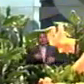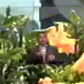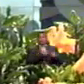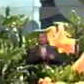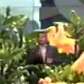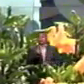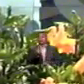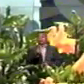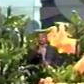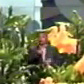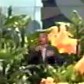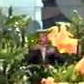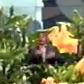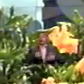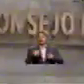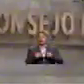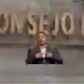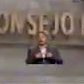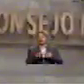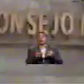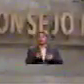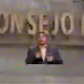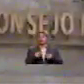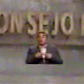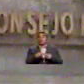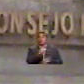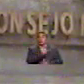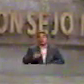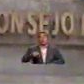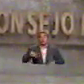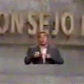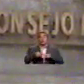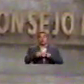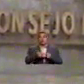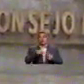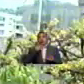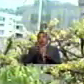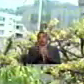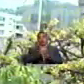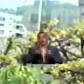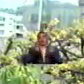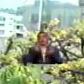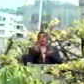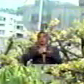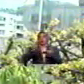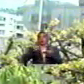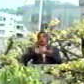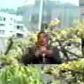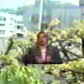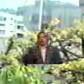organismo aspira a tener en firme el listado de candidatos a la presidencia para inicios de noviembre. Karen Haro, TS Televisión.